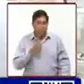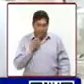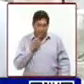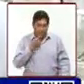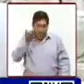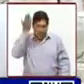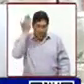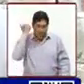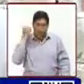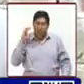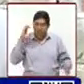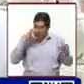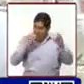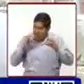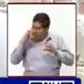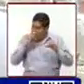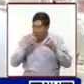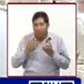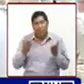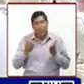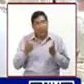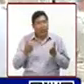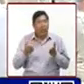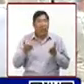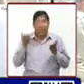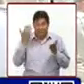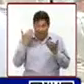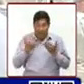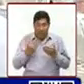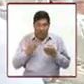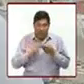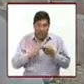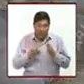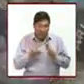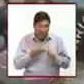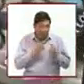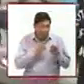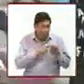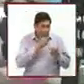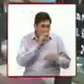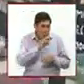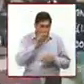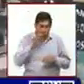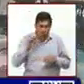Esas veces no, era de buscarse donde hay espacio, no era así como aros numerados, así, no era.